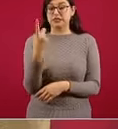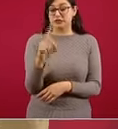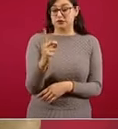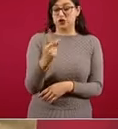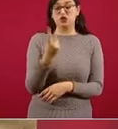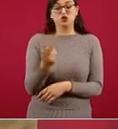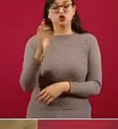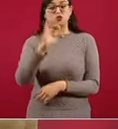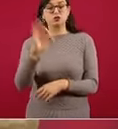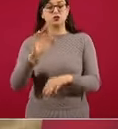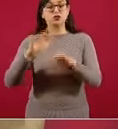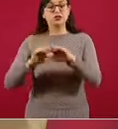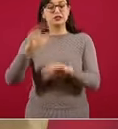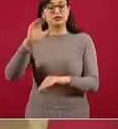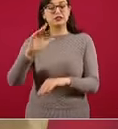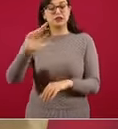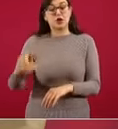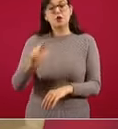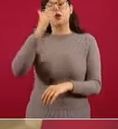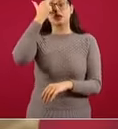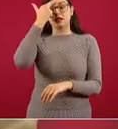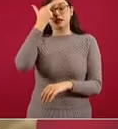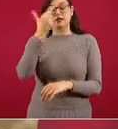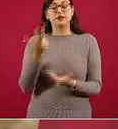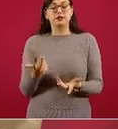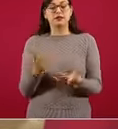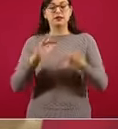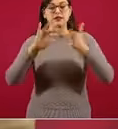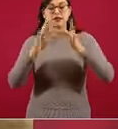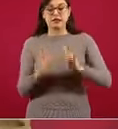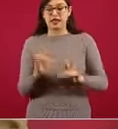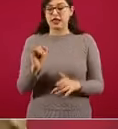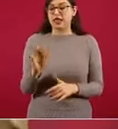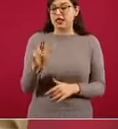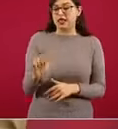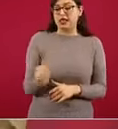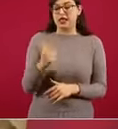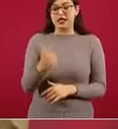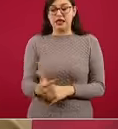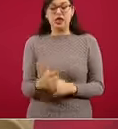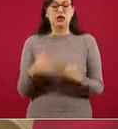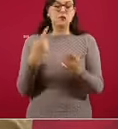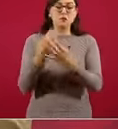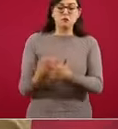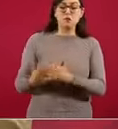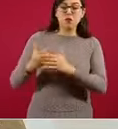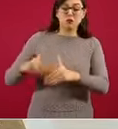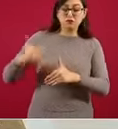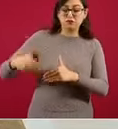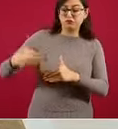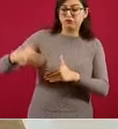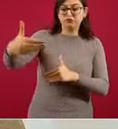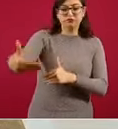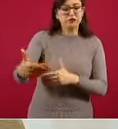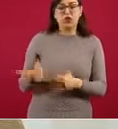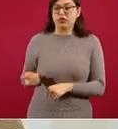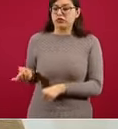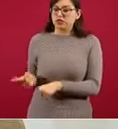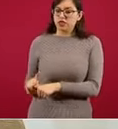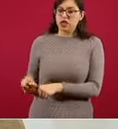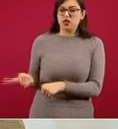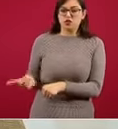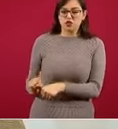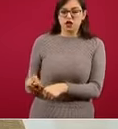la ocupación hospitalaria la medimos con la red IRAC, entonces eso sí no necesitamos esperar muchas semanas, estos son las semanas día con